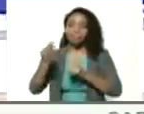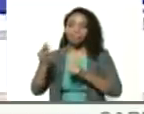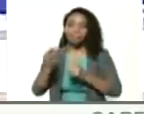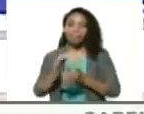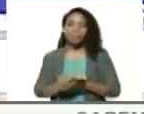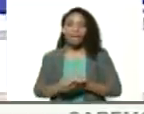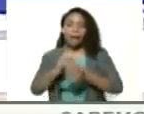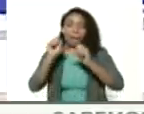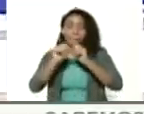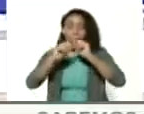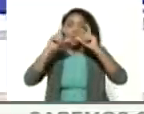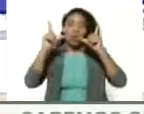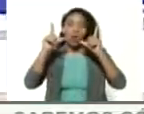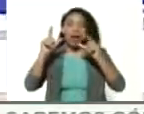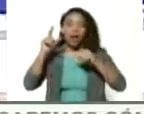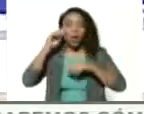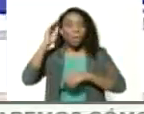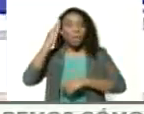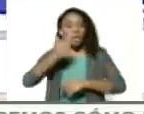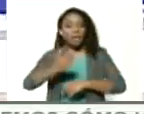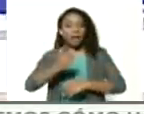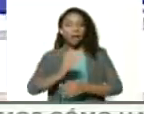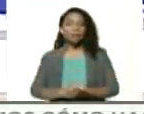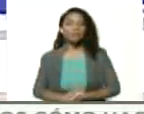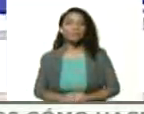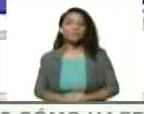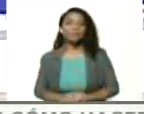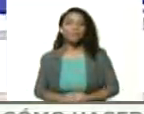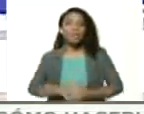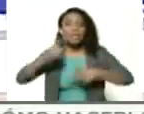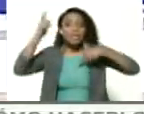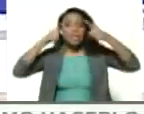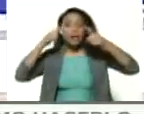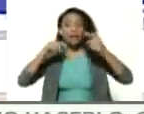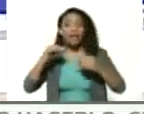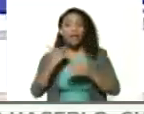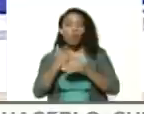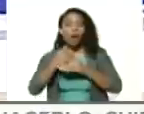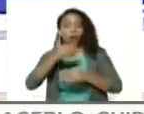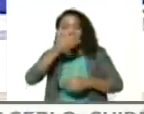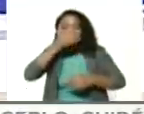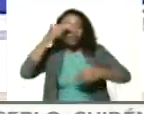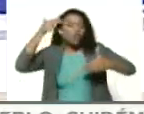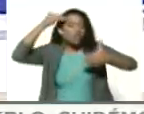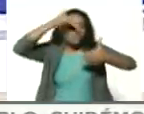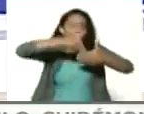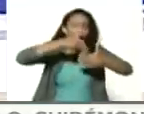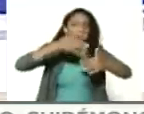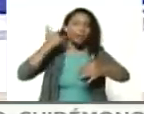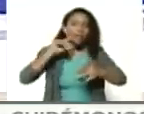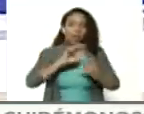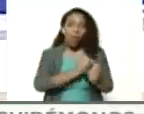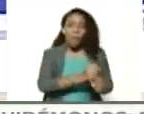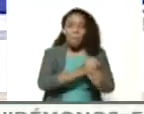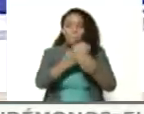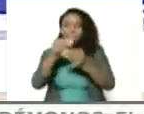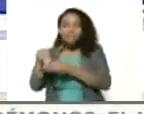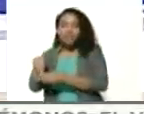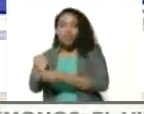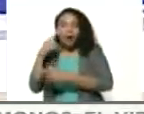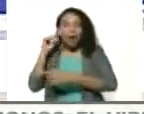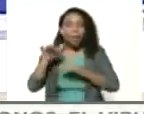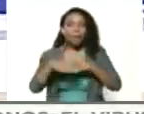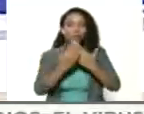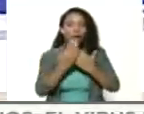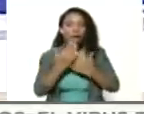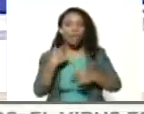el despertar en los cuarteles, en los soldados. A Chávez lo tenían secuestrado, Y a Chávez lo trasladaron entonces en la madrugada del 12